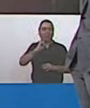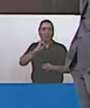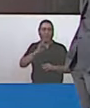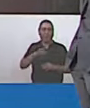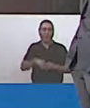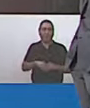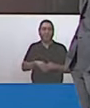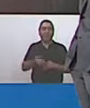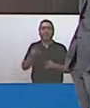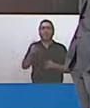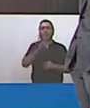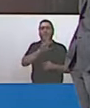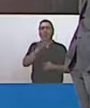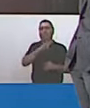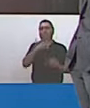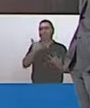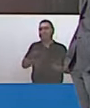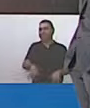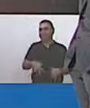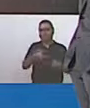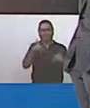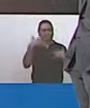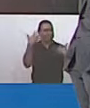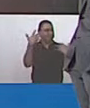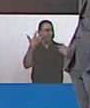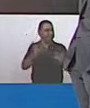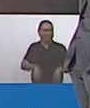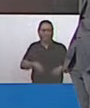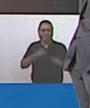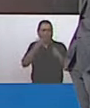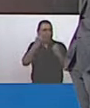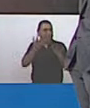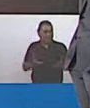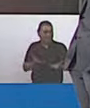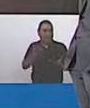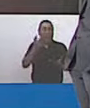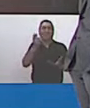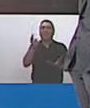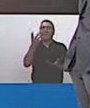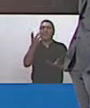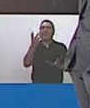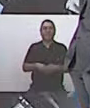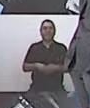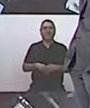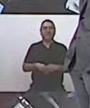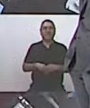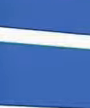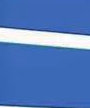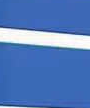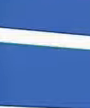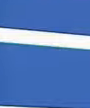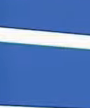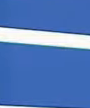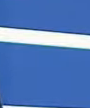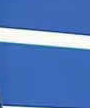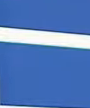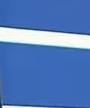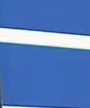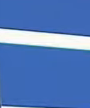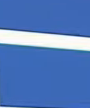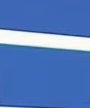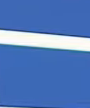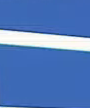todo estamos tan curados de espanto con con esta diligencia política que no les importa de vuelta no les importa Tener 31 asesores